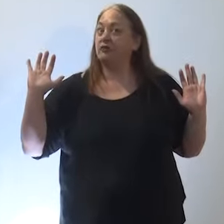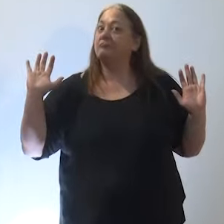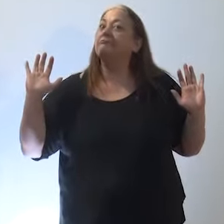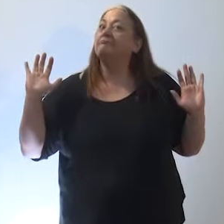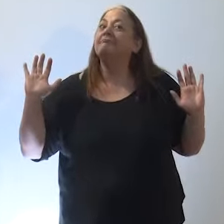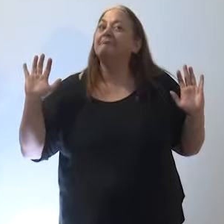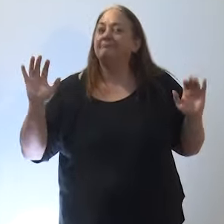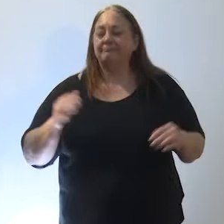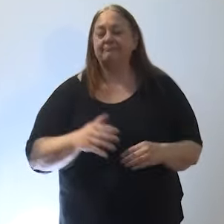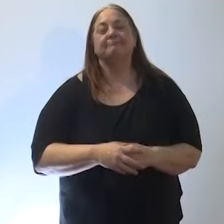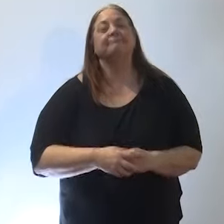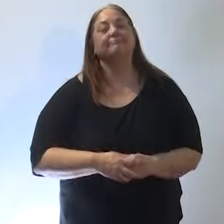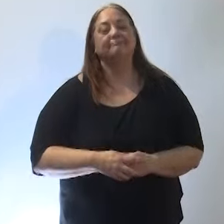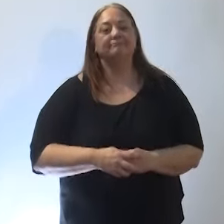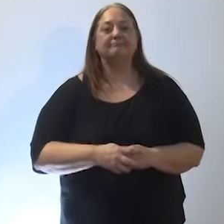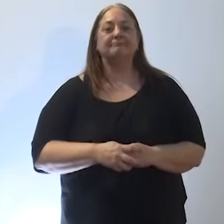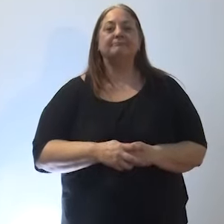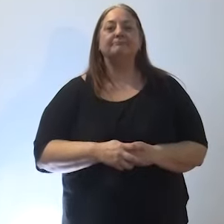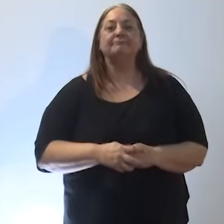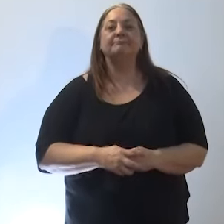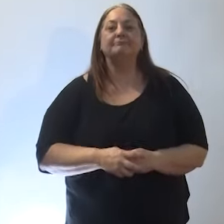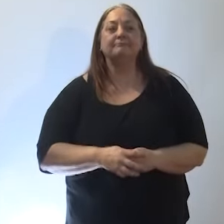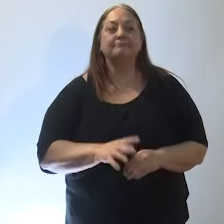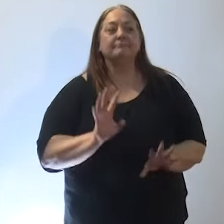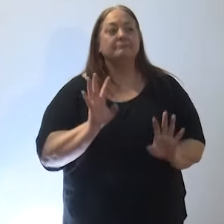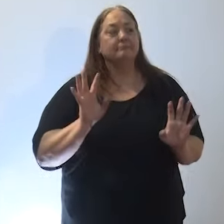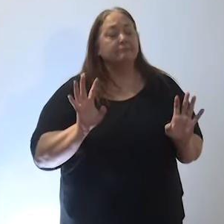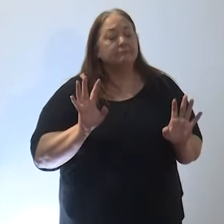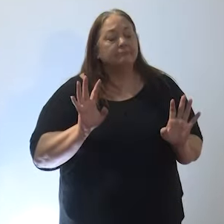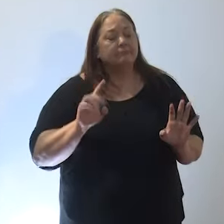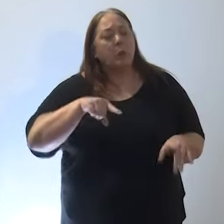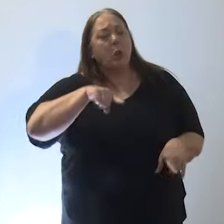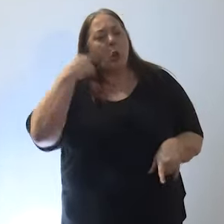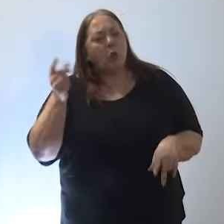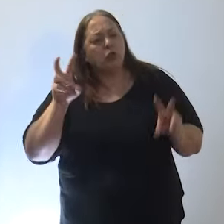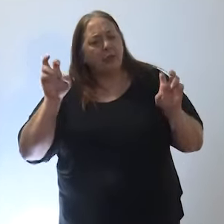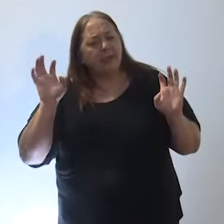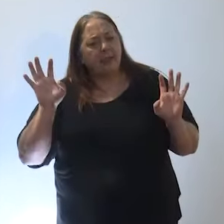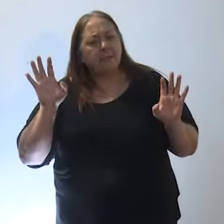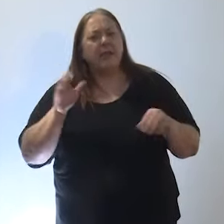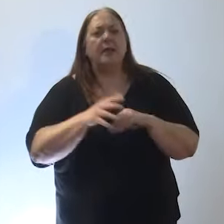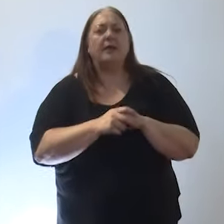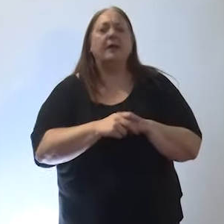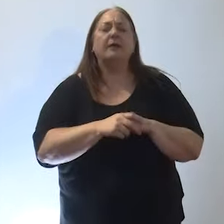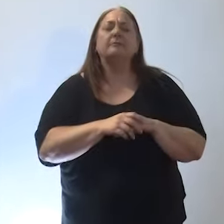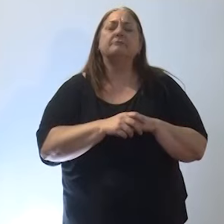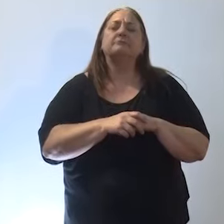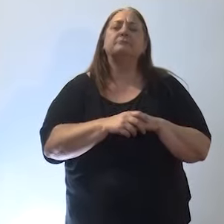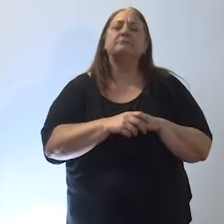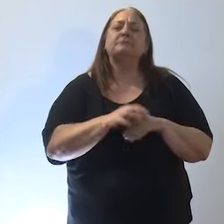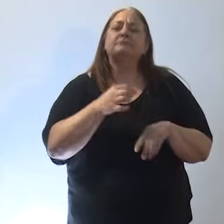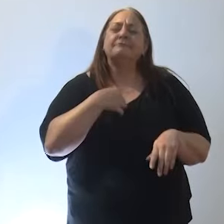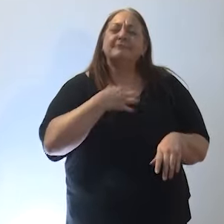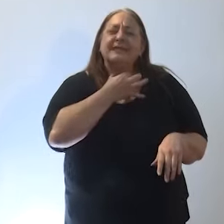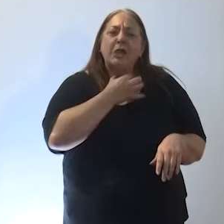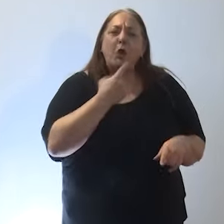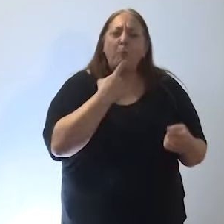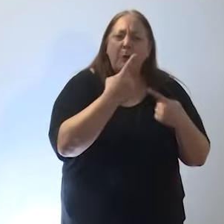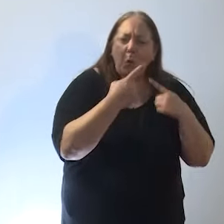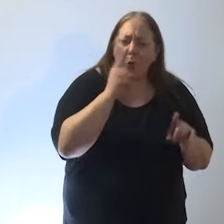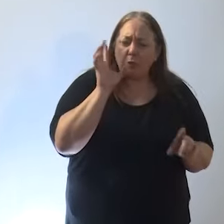balot eh con respecto a eso Javier yo te quería hacer un un par de consultas